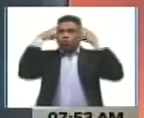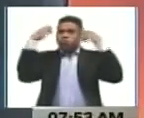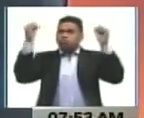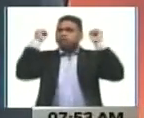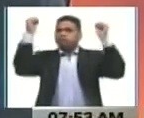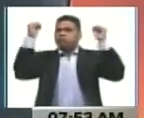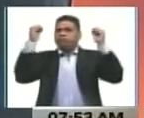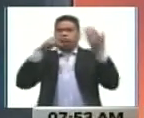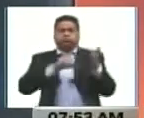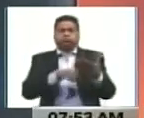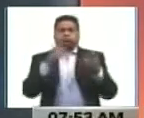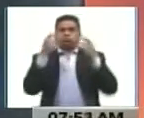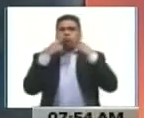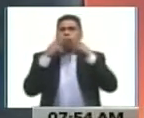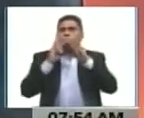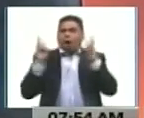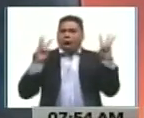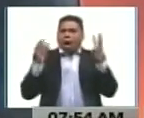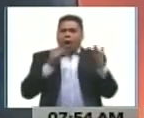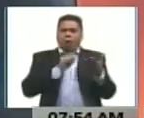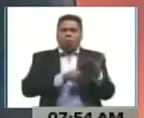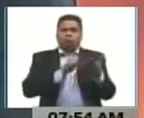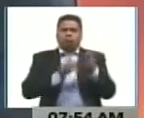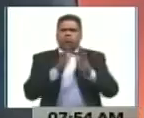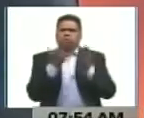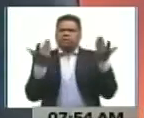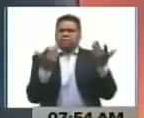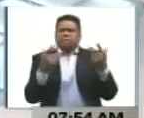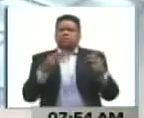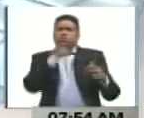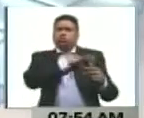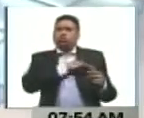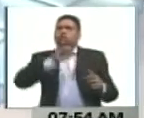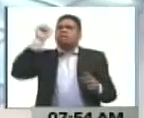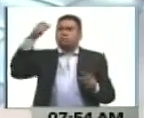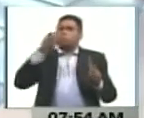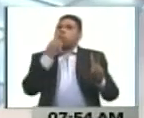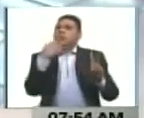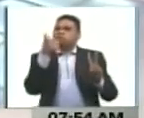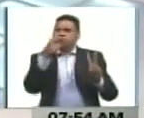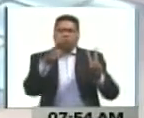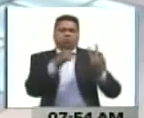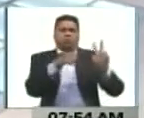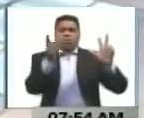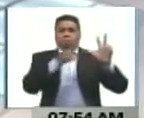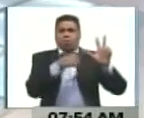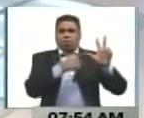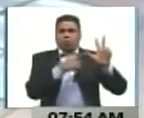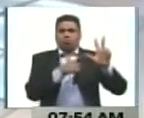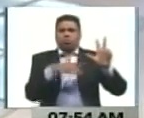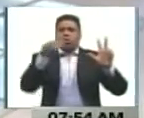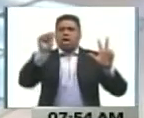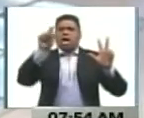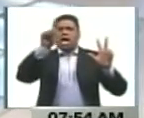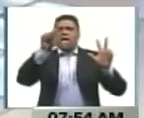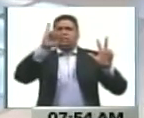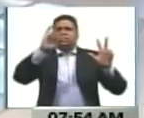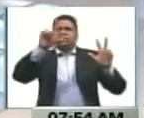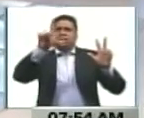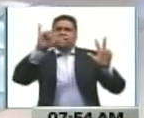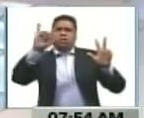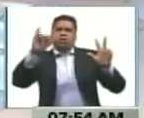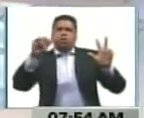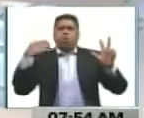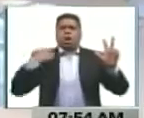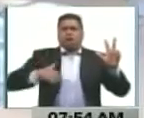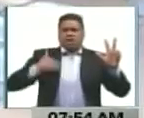esa época del supuesto final de la historia. Viene Atilio Borón de Argentina, viene Fernando Buenabad